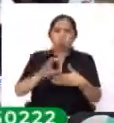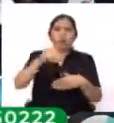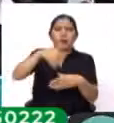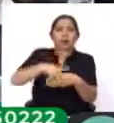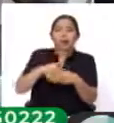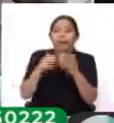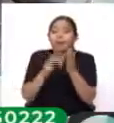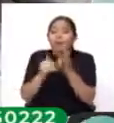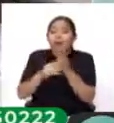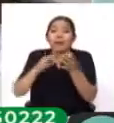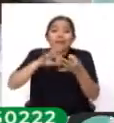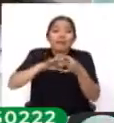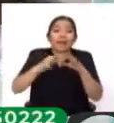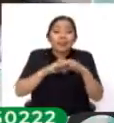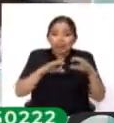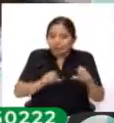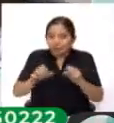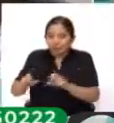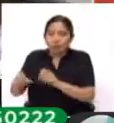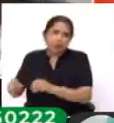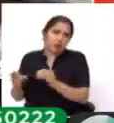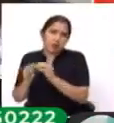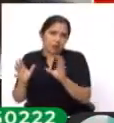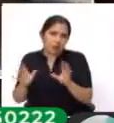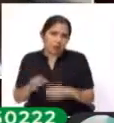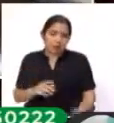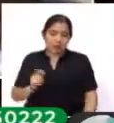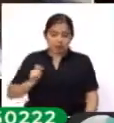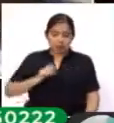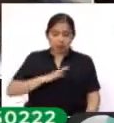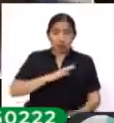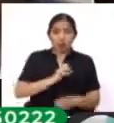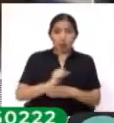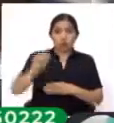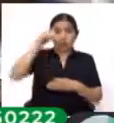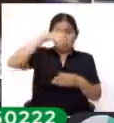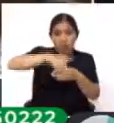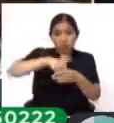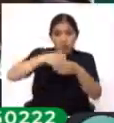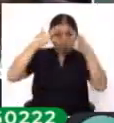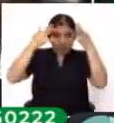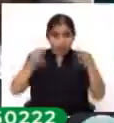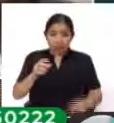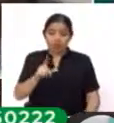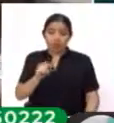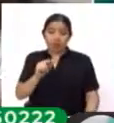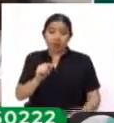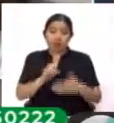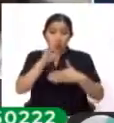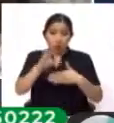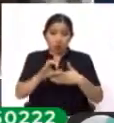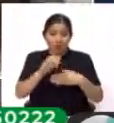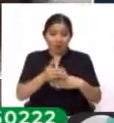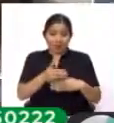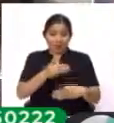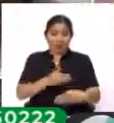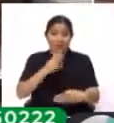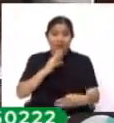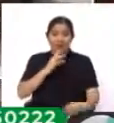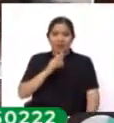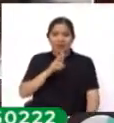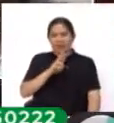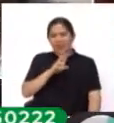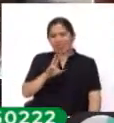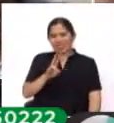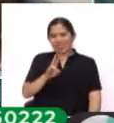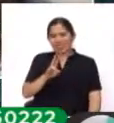ponerse de acuerdo en la fecha. El Tribunal Supremo Electoral tiene la facultad, 20 de octubre, que sería una semana antes de lo que antes se había estipulado, cabe